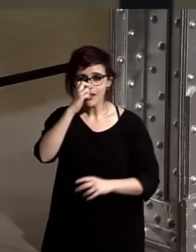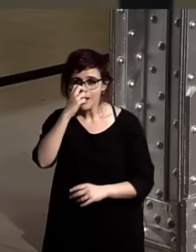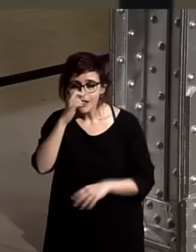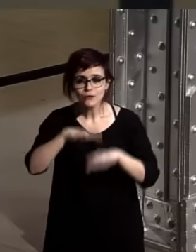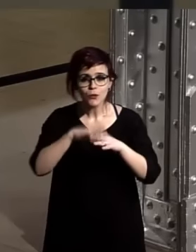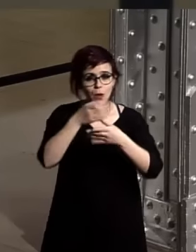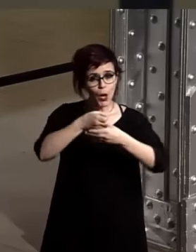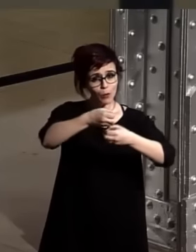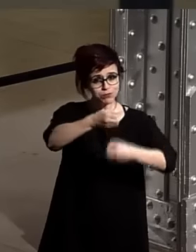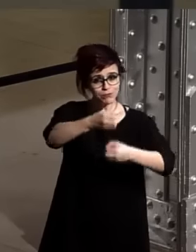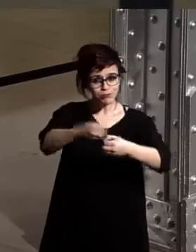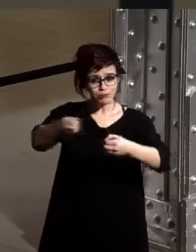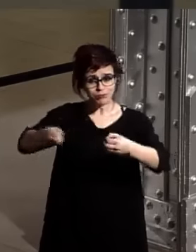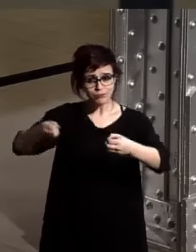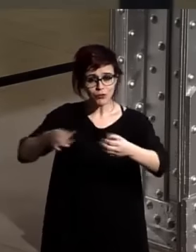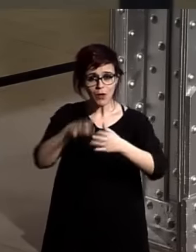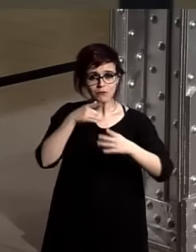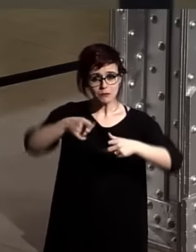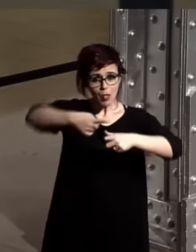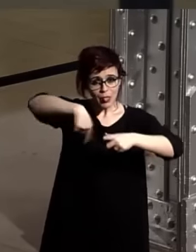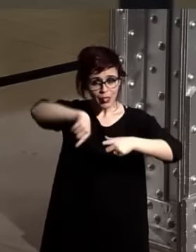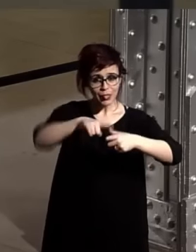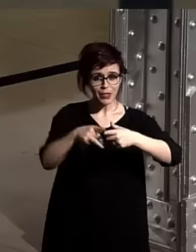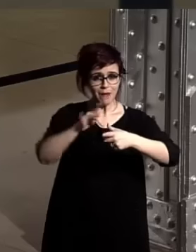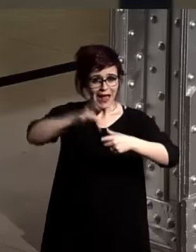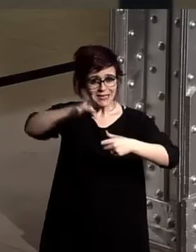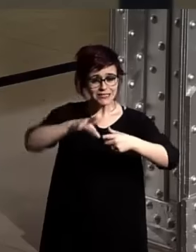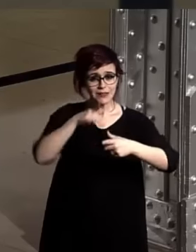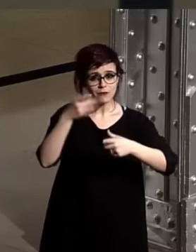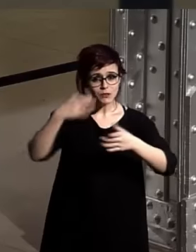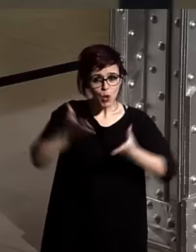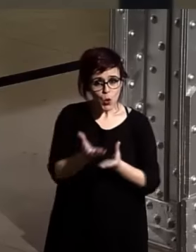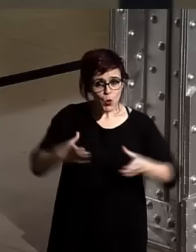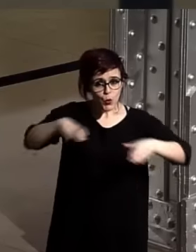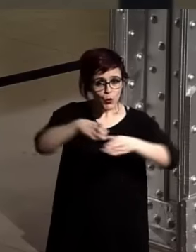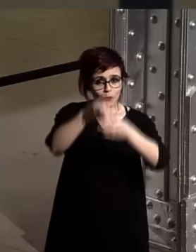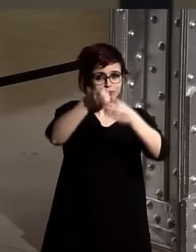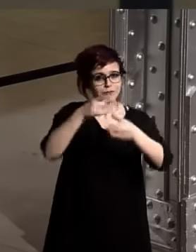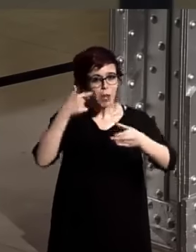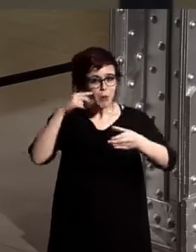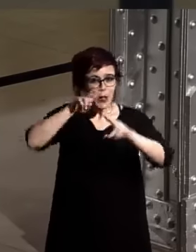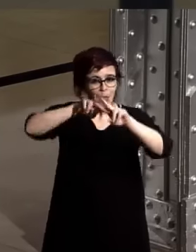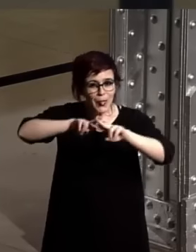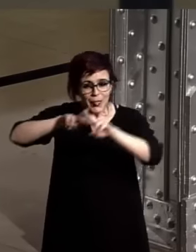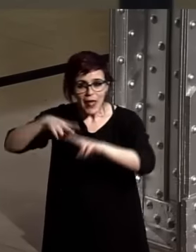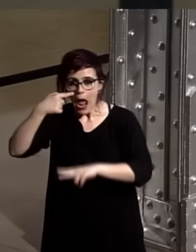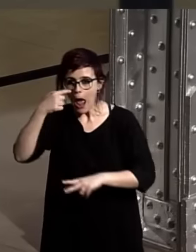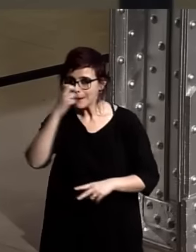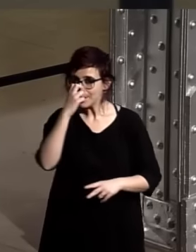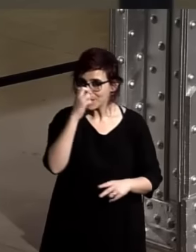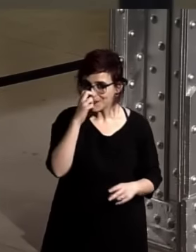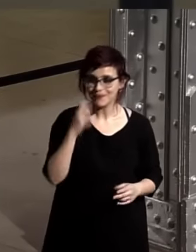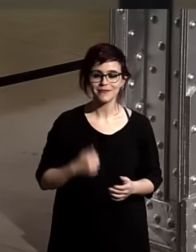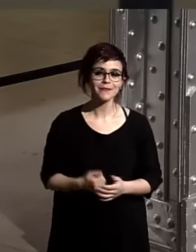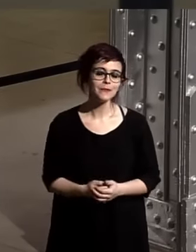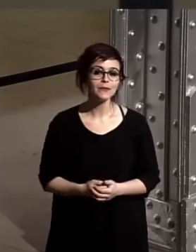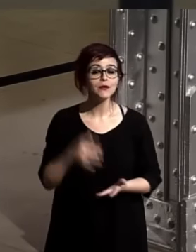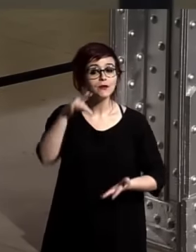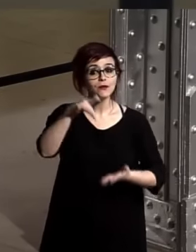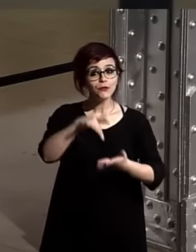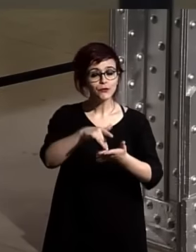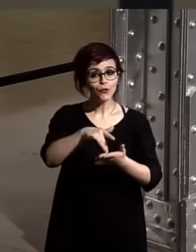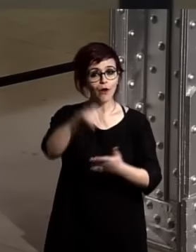entre los tubos de ensayo las placas petri esos vasos de precipitado vamos a Us mear por ahí eh